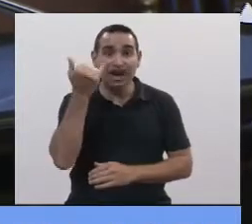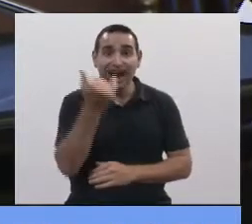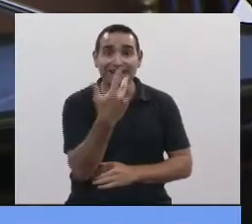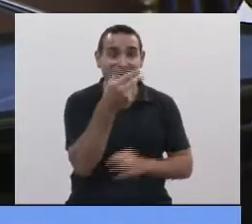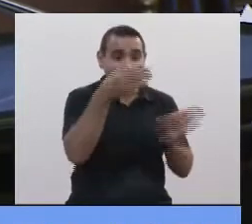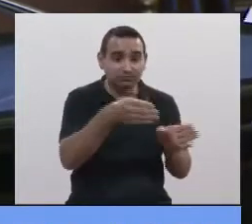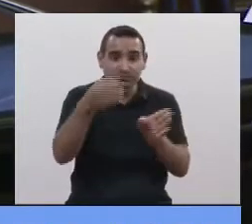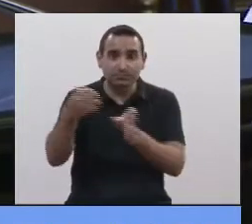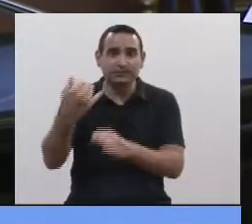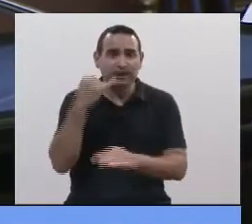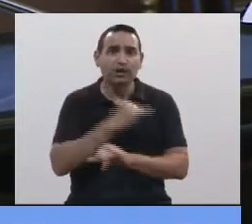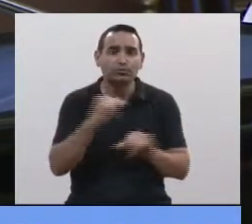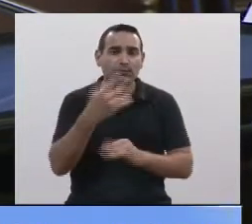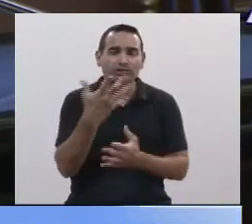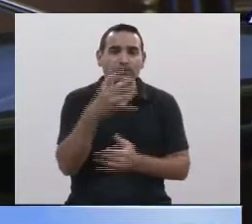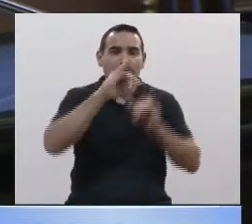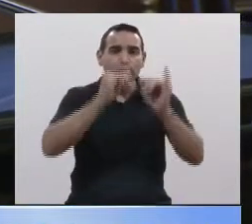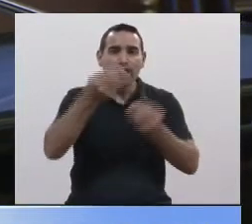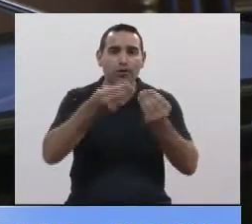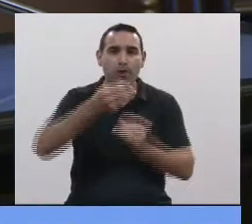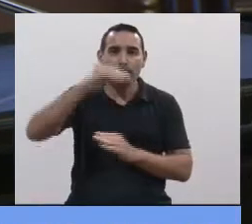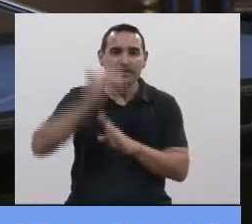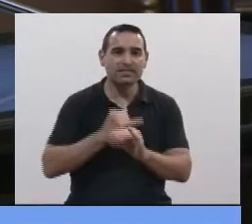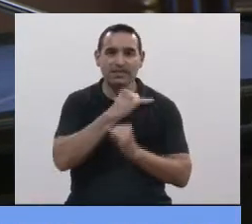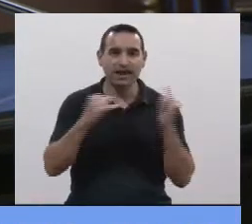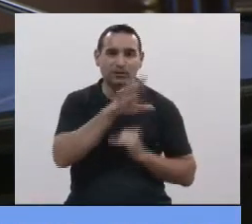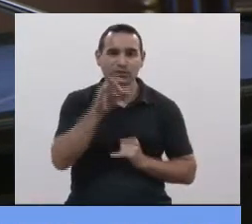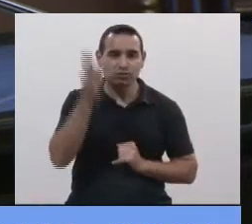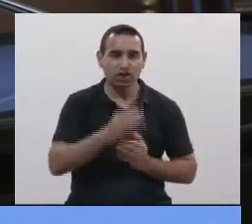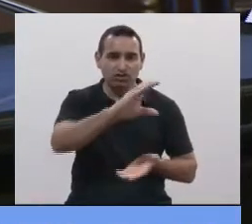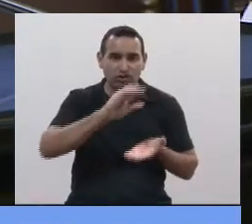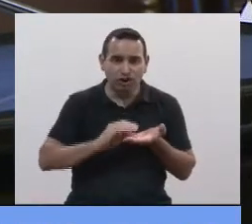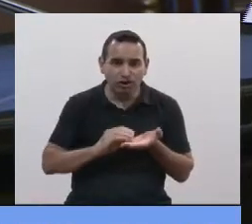que se anunciaron, pero no están en el presupuesto, de Mina Cobre a La Poma, Mina